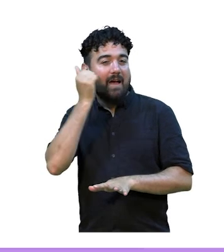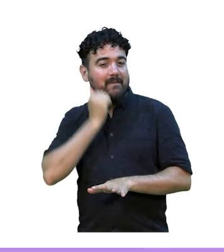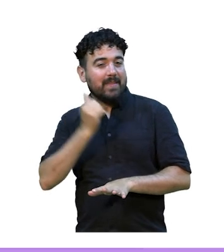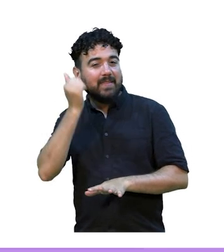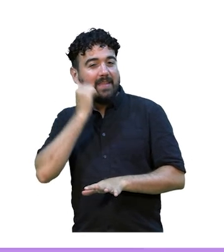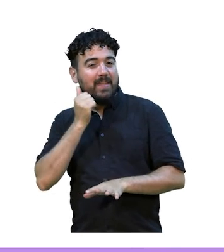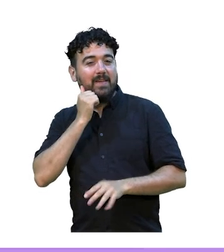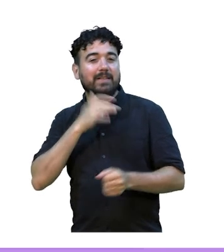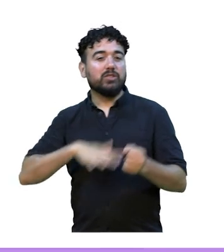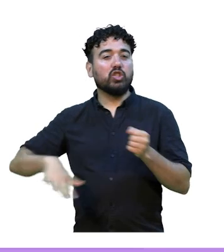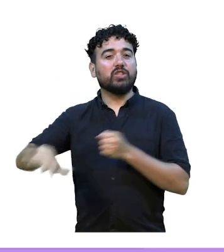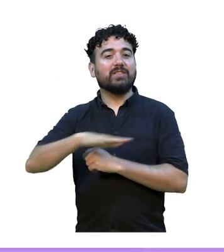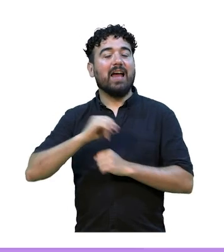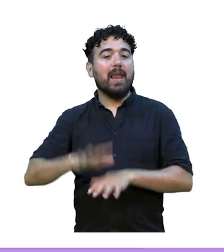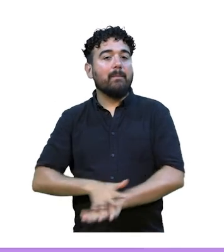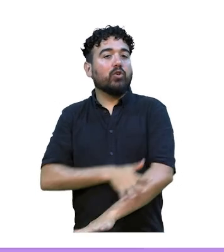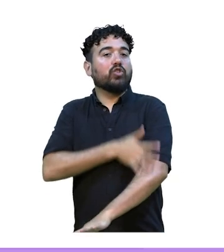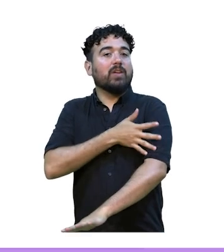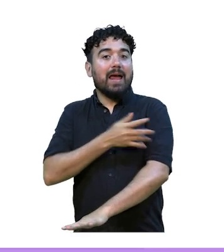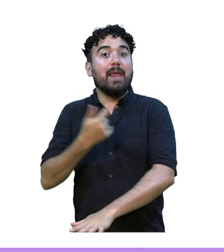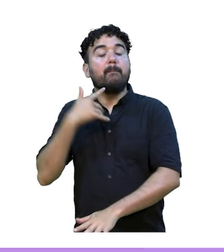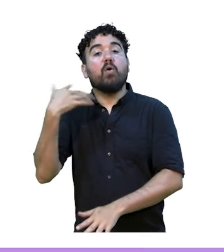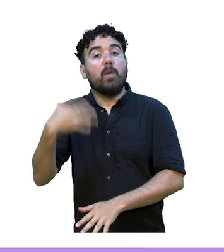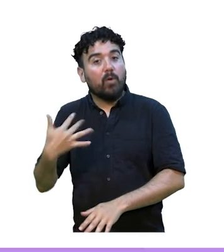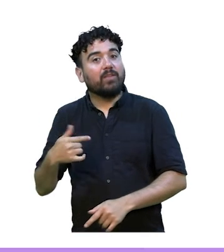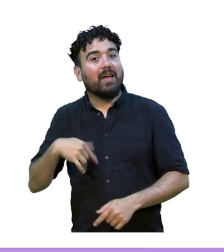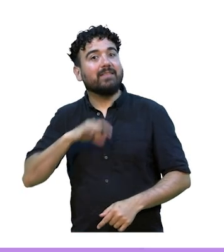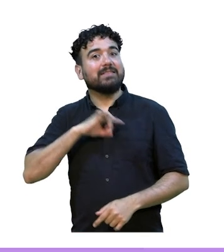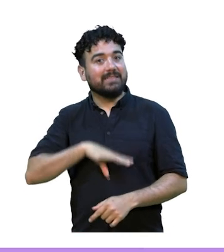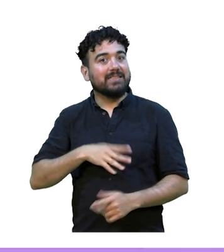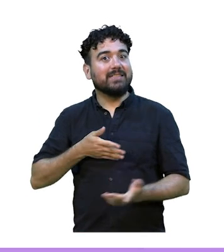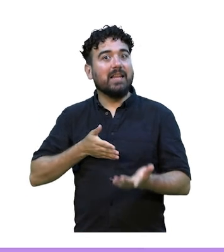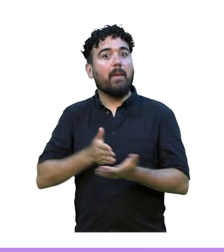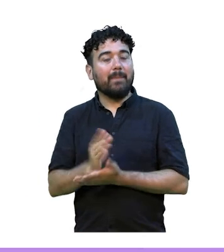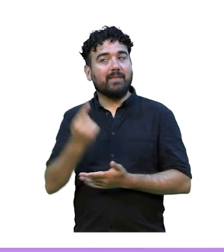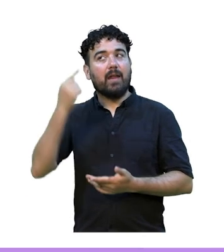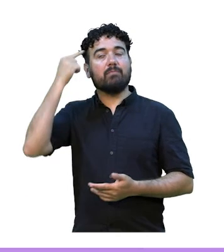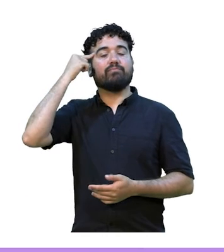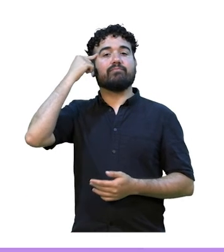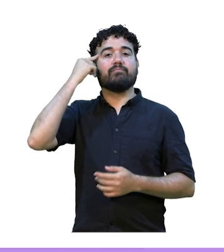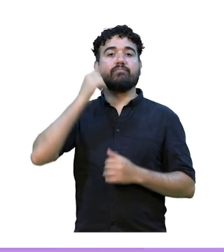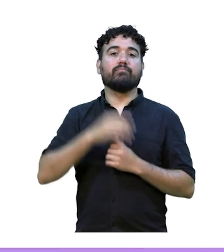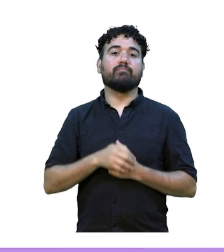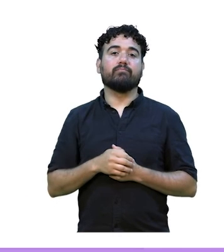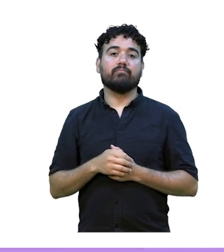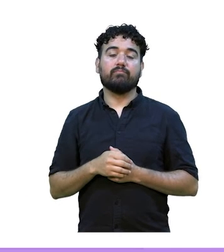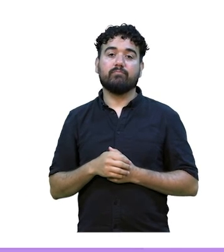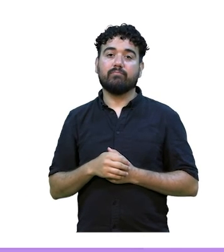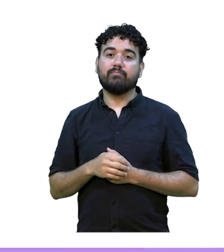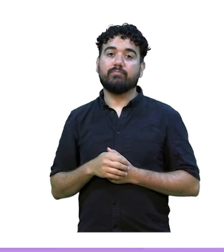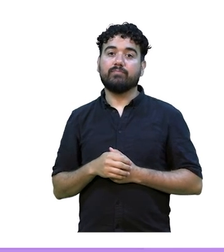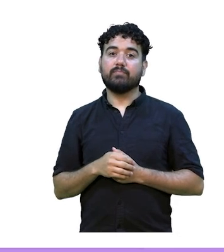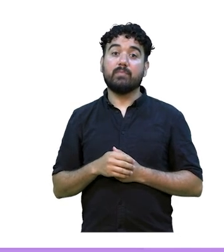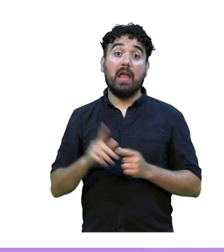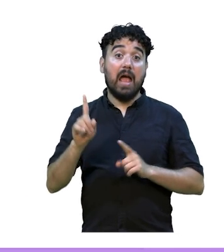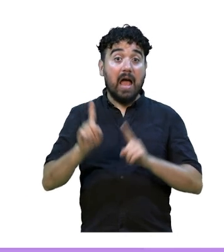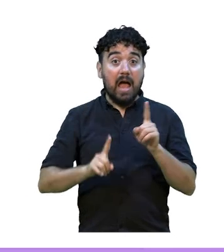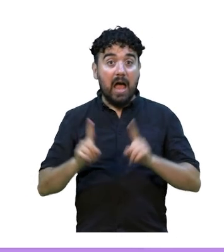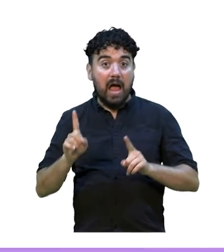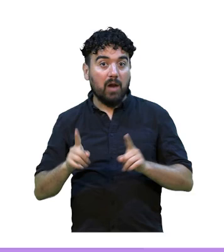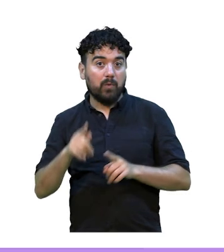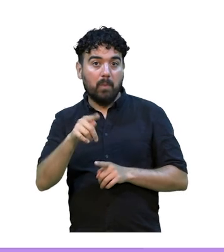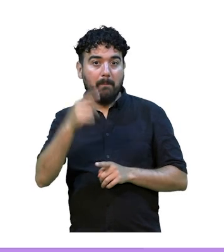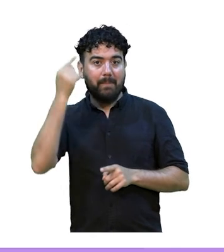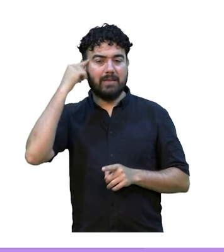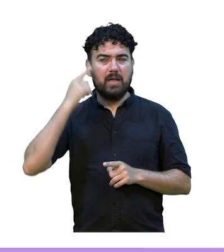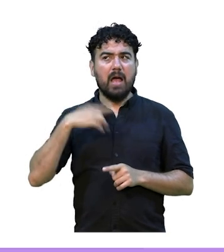sexualidad integral, afectiva, social, emocional, es muy importante que en Chile la comencemos a ver. Alguien